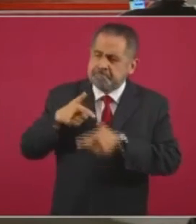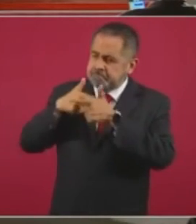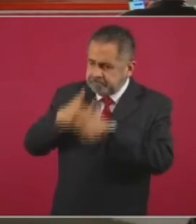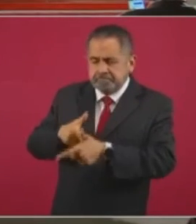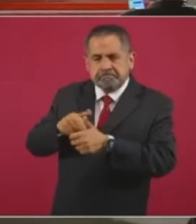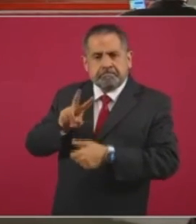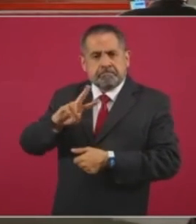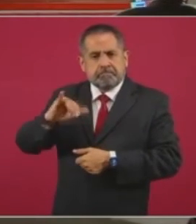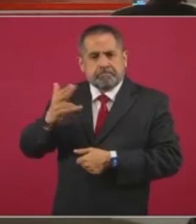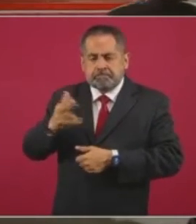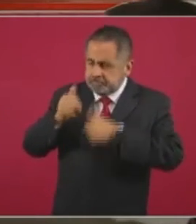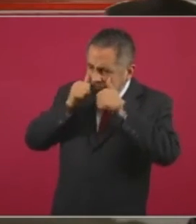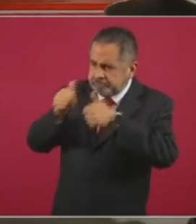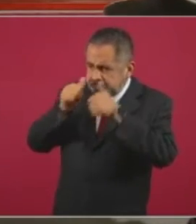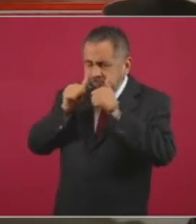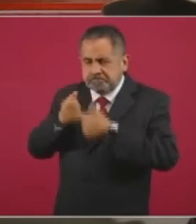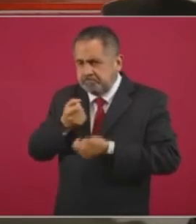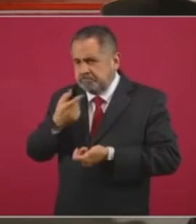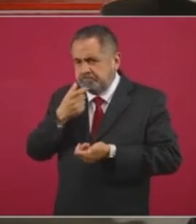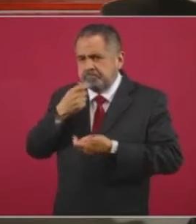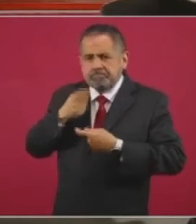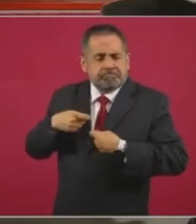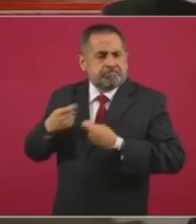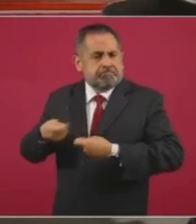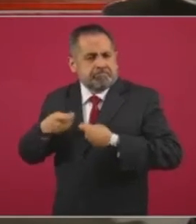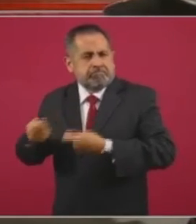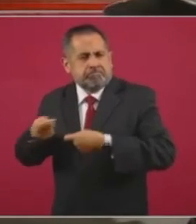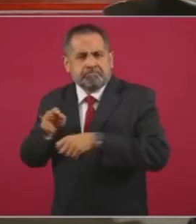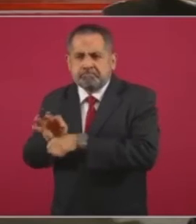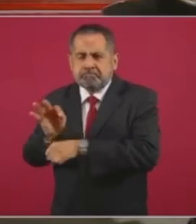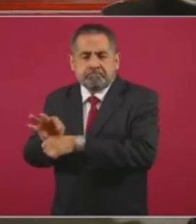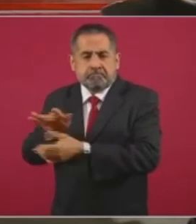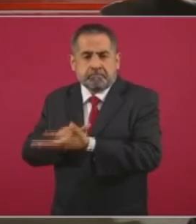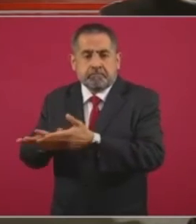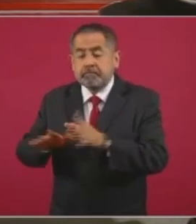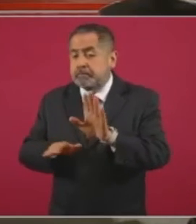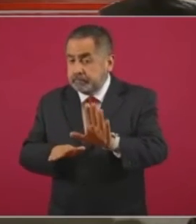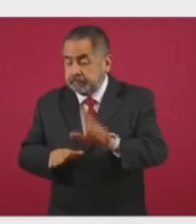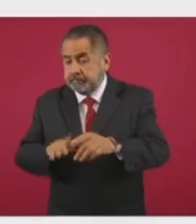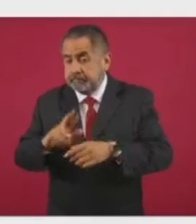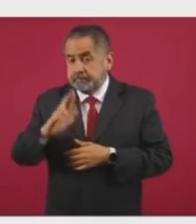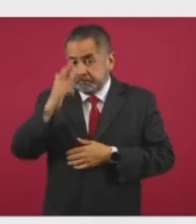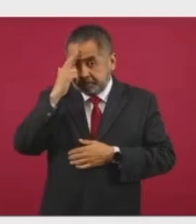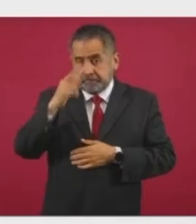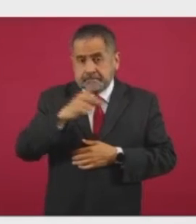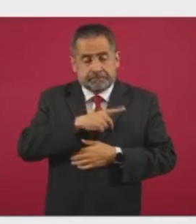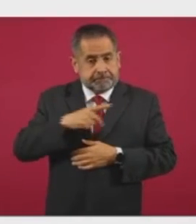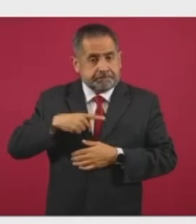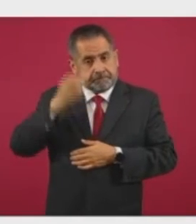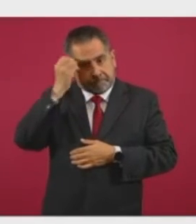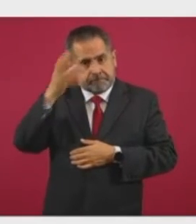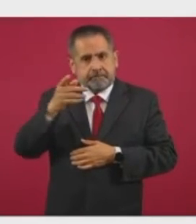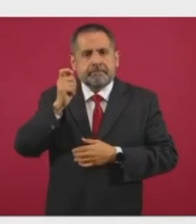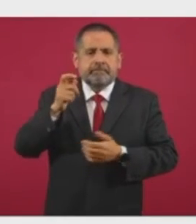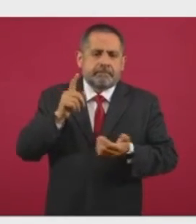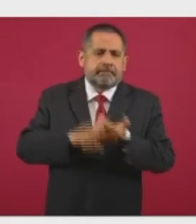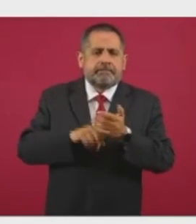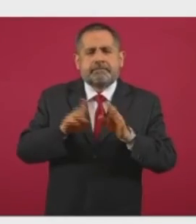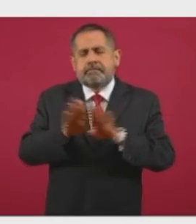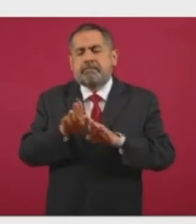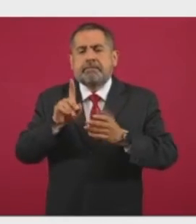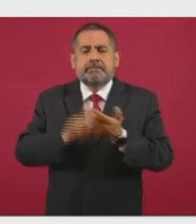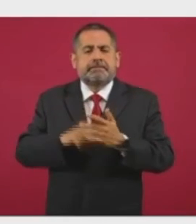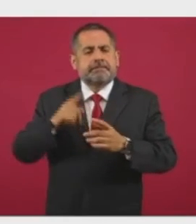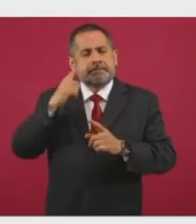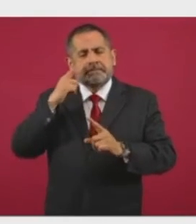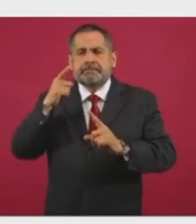Otro de los elementos que es importante señalar y que no debemos de olvidar dentro del marco de acción y de la